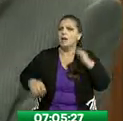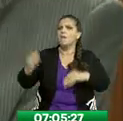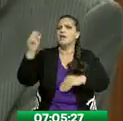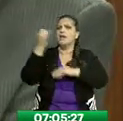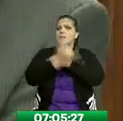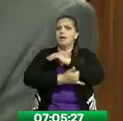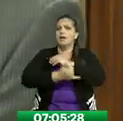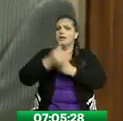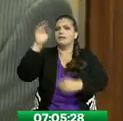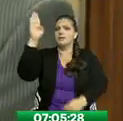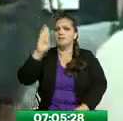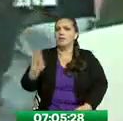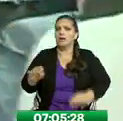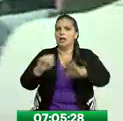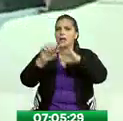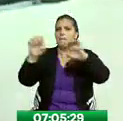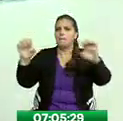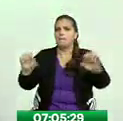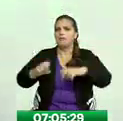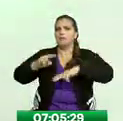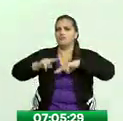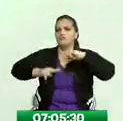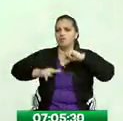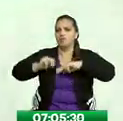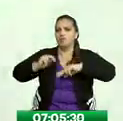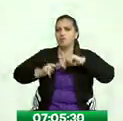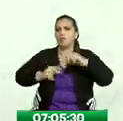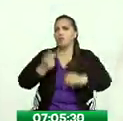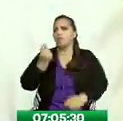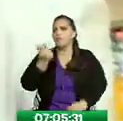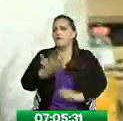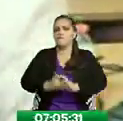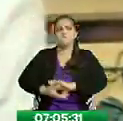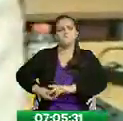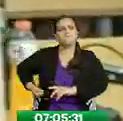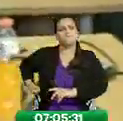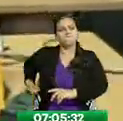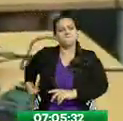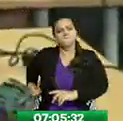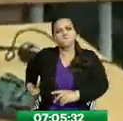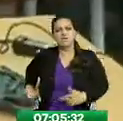petrolero Cingue y está procesado por concusión en el caso Sobornos